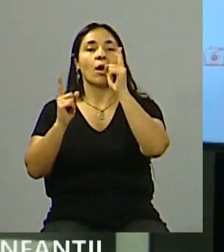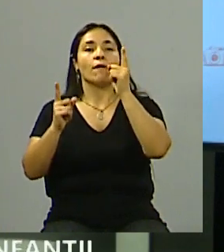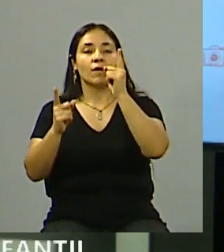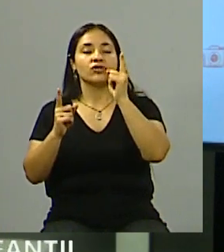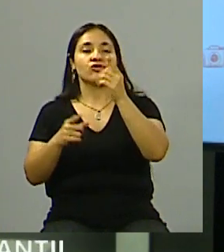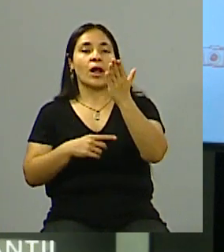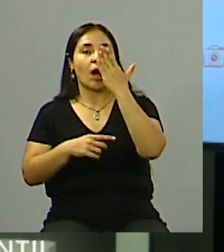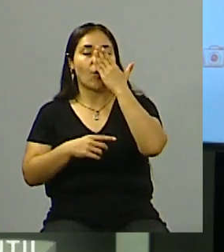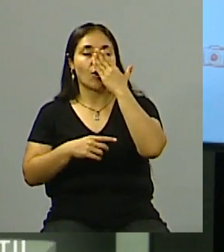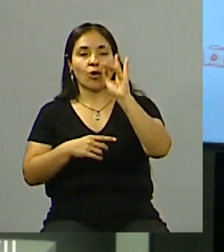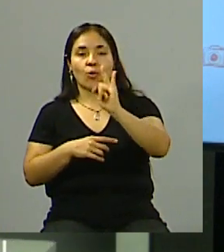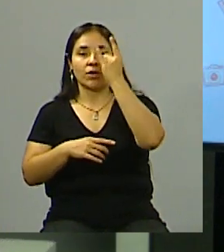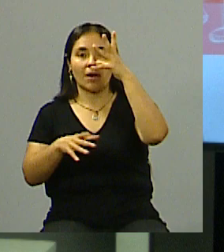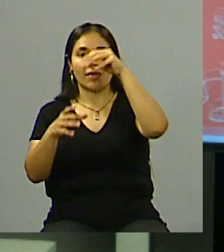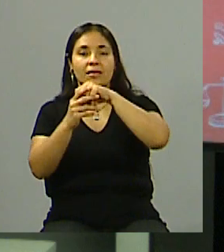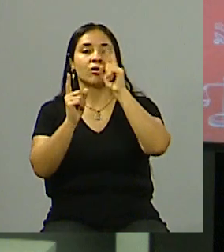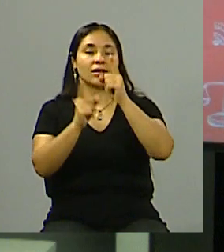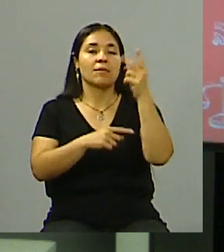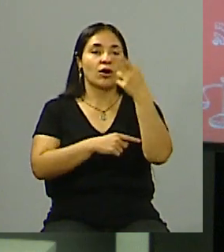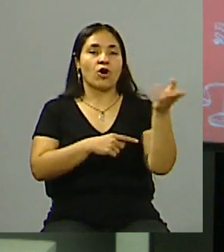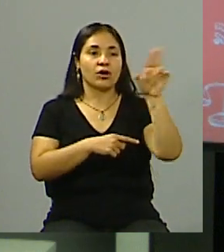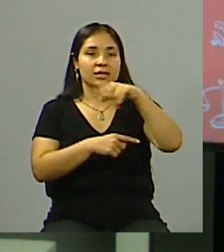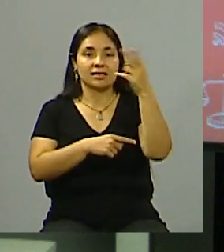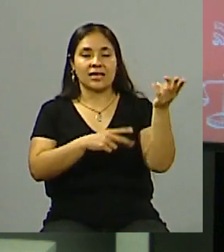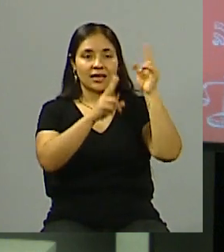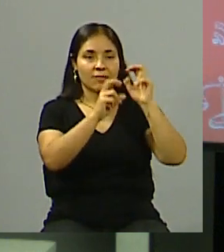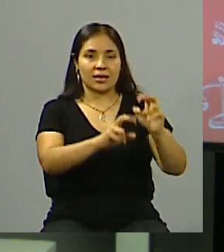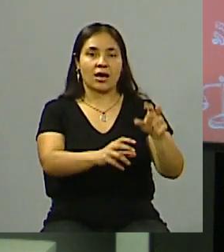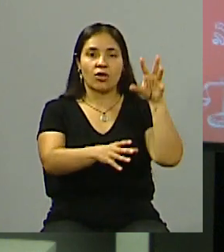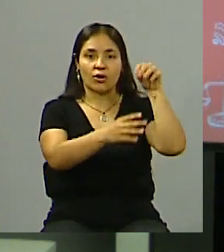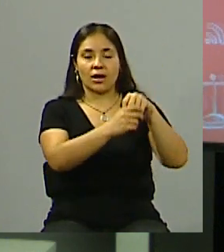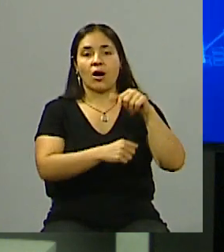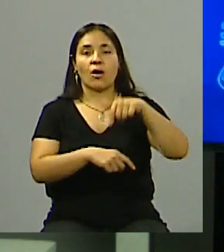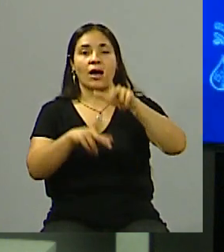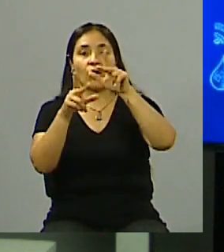Córdoba e investigadora del CONICET. Hacemos un corte y vuelve nuestro